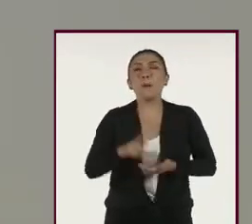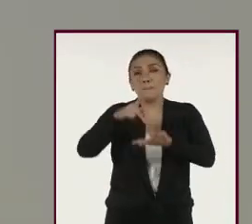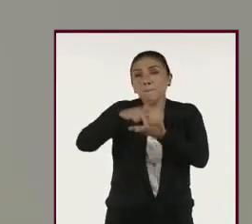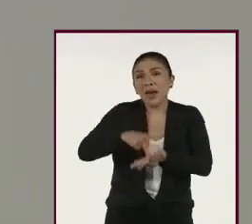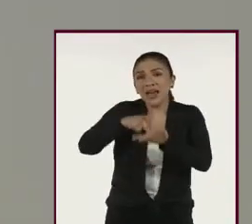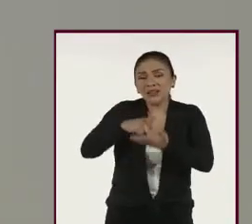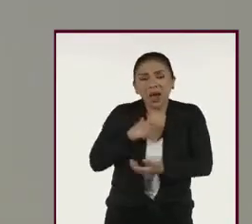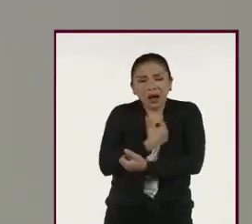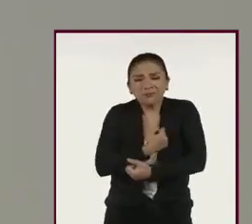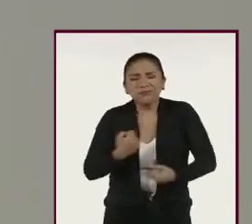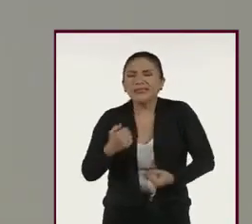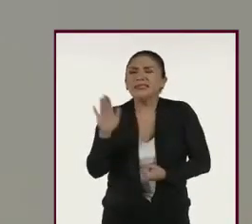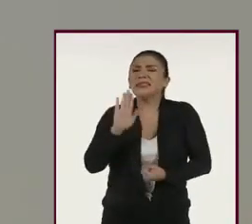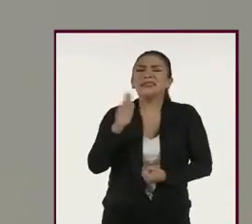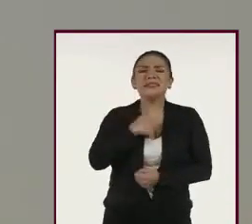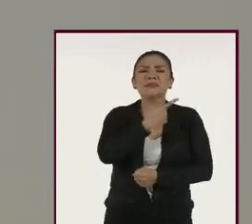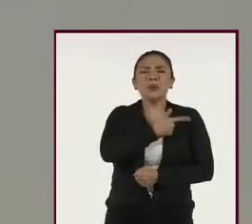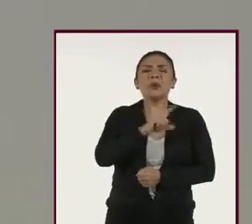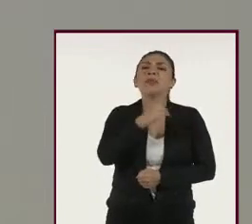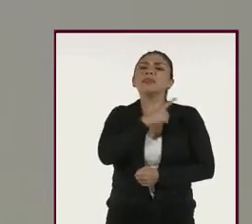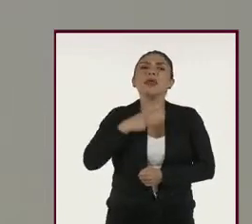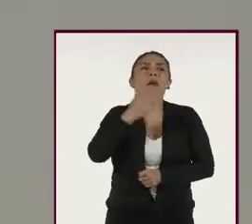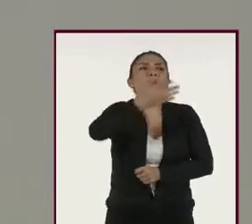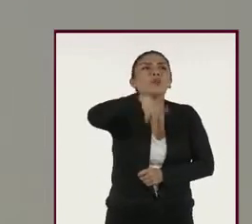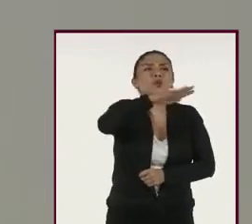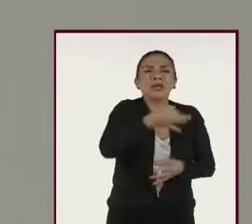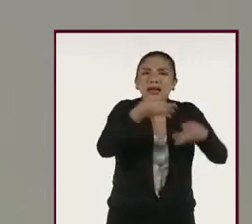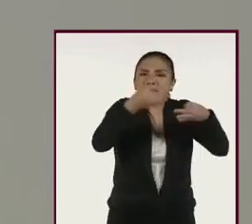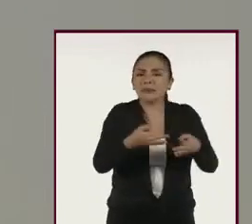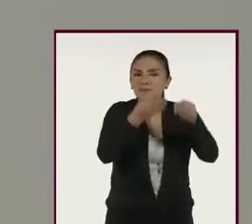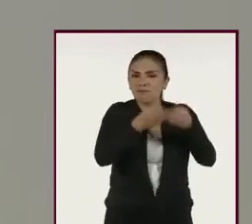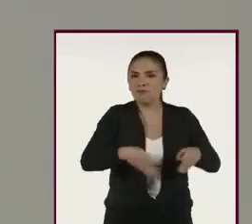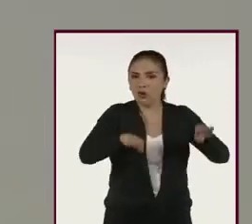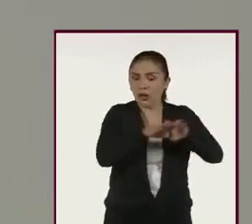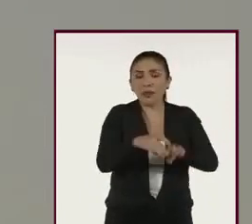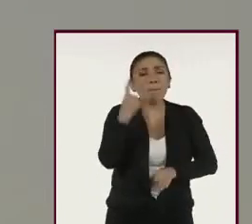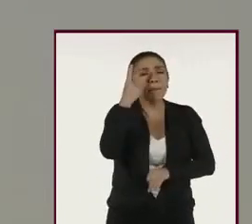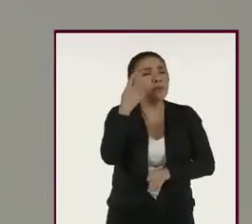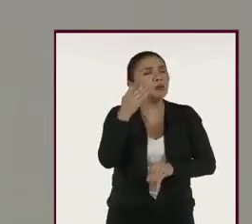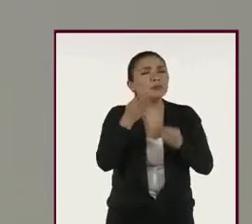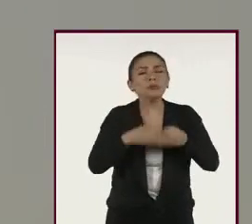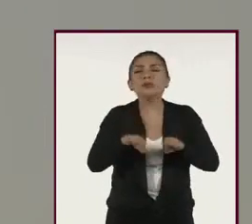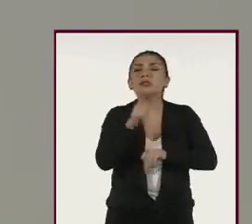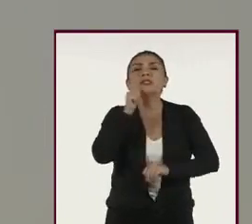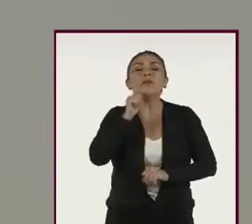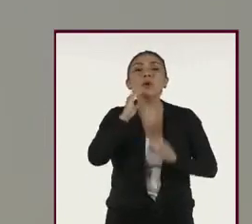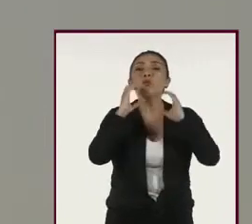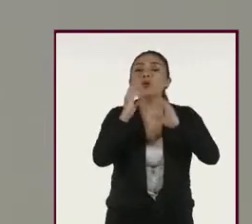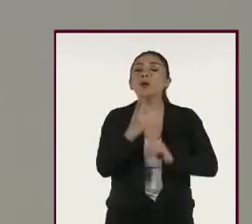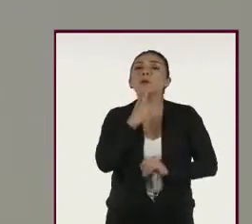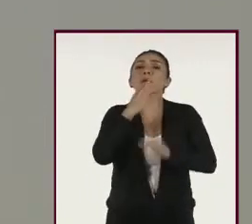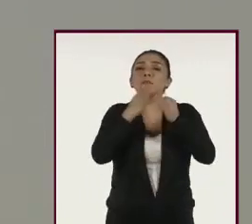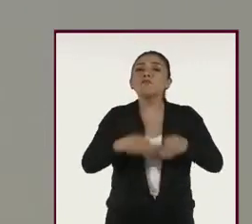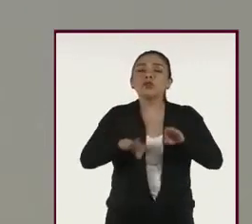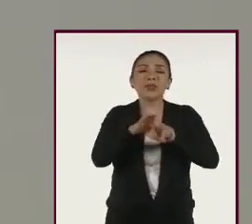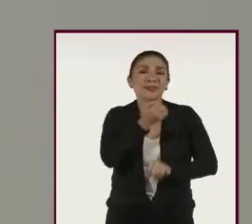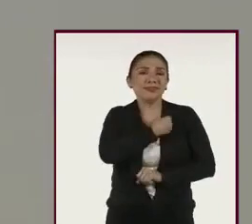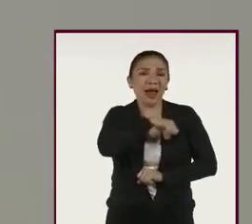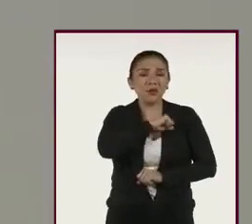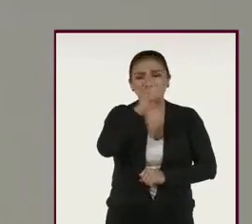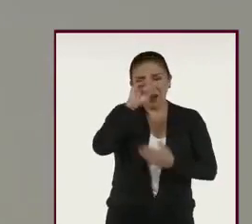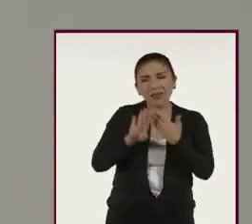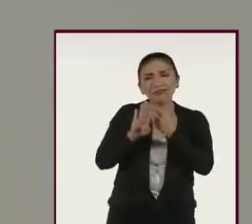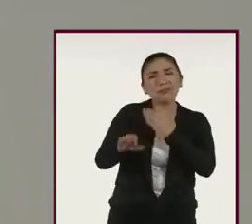peso, se busque la ayuda apropiada, pero siempre priorizando y buscando un adecuado estado de salud y evitando conductas